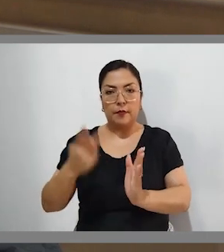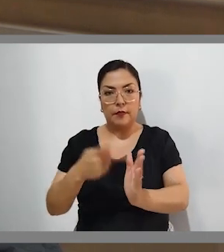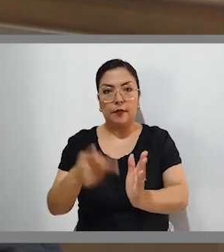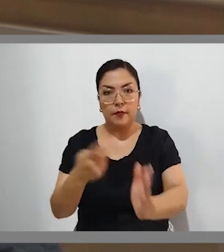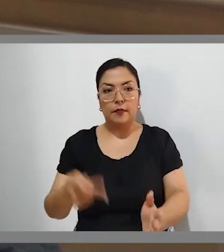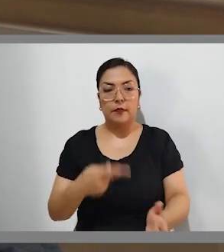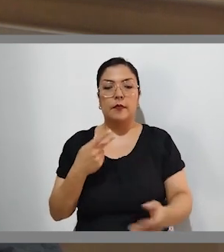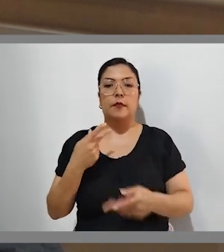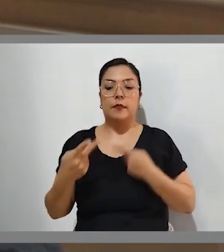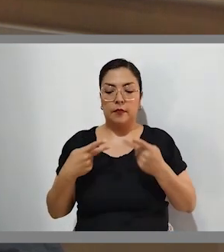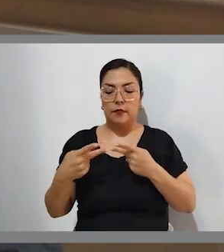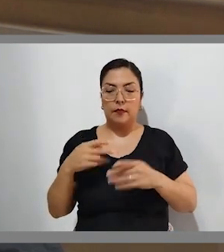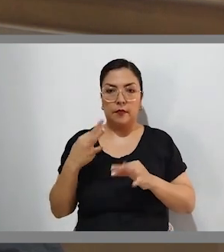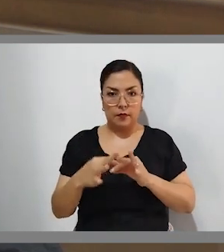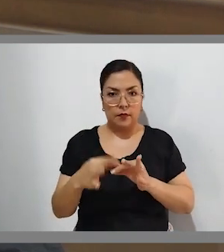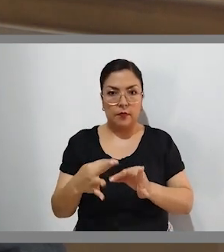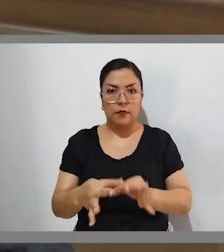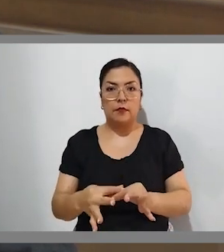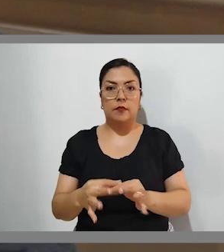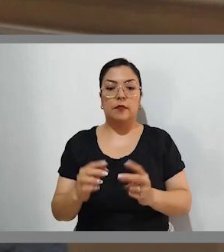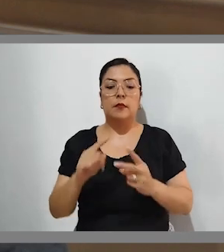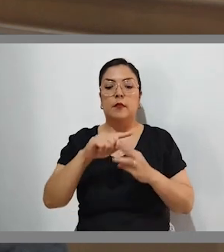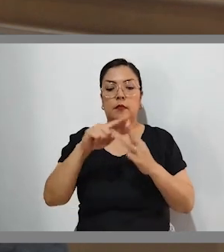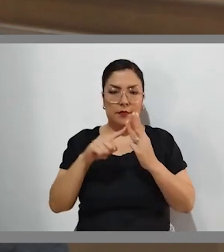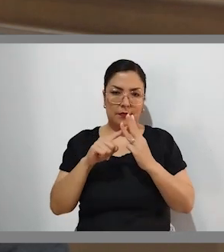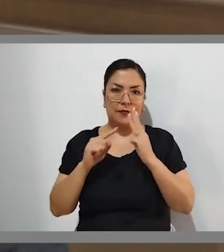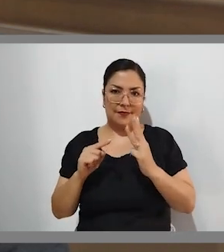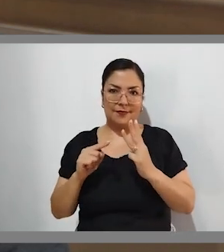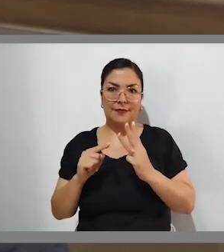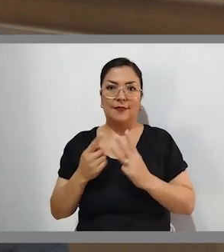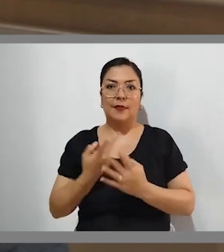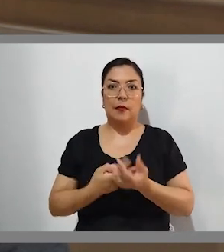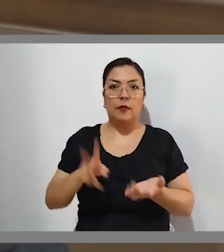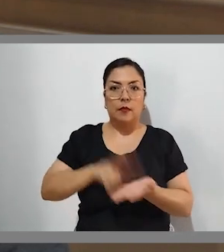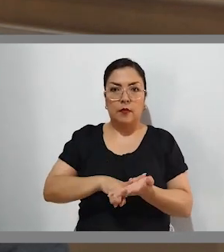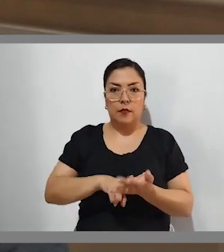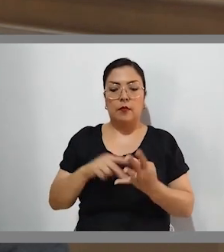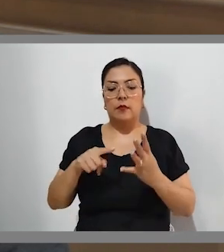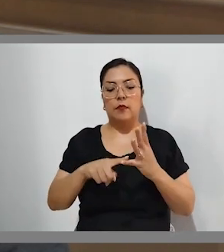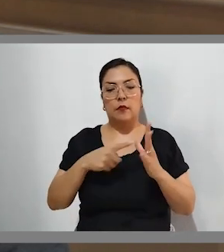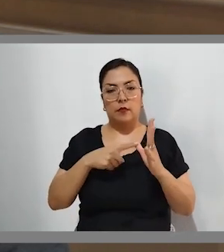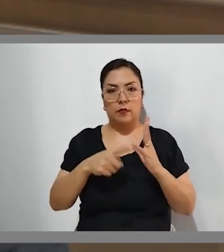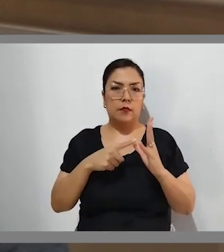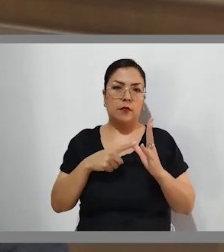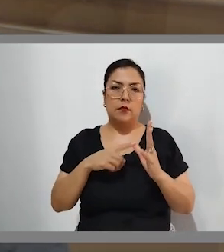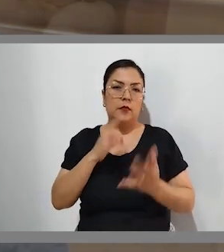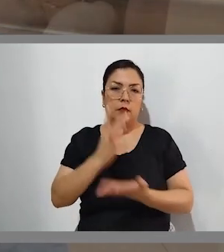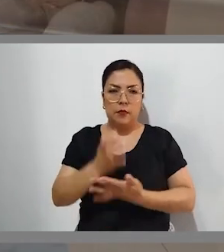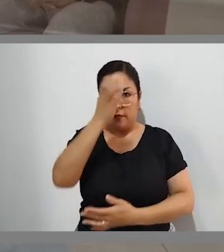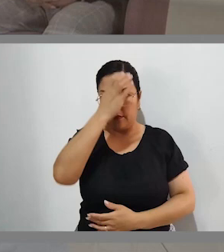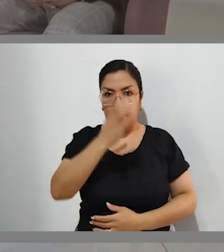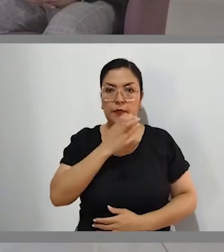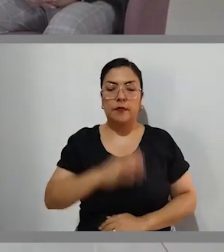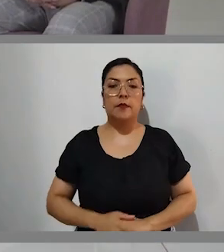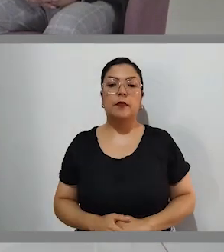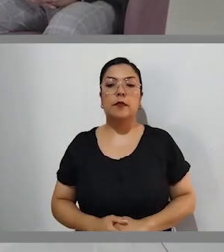de la dirección, 3 de ellos concurrentes y 2 procesos meramente locales. Excelente, tenemos de